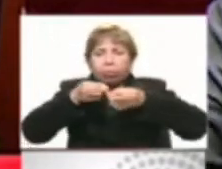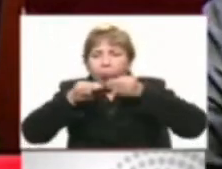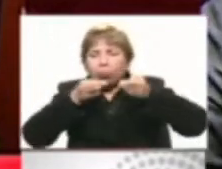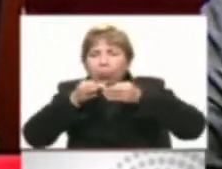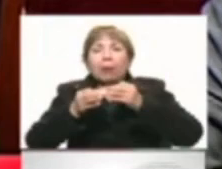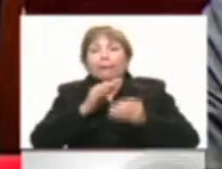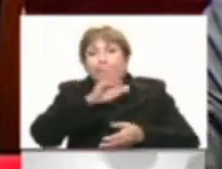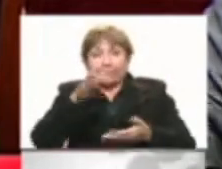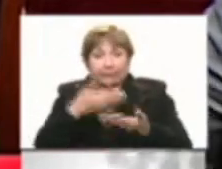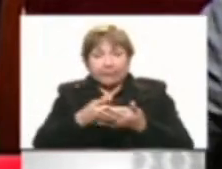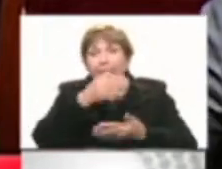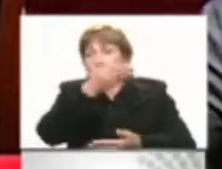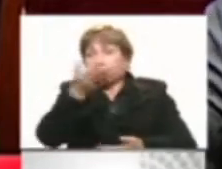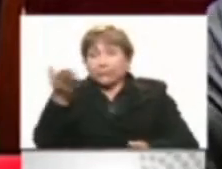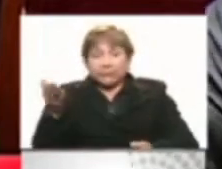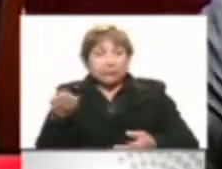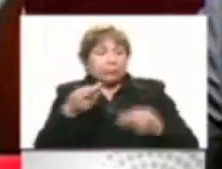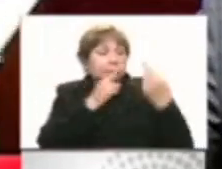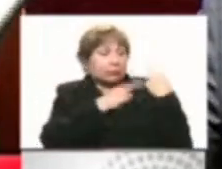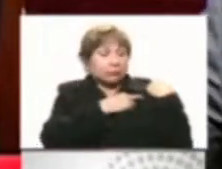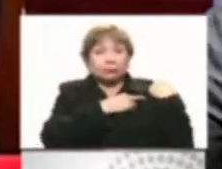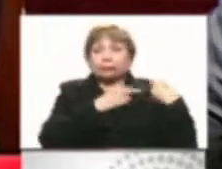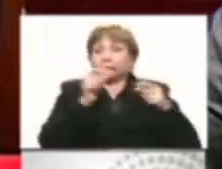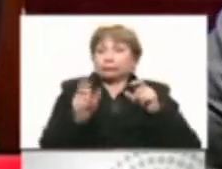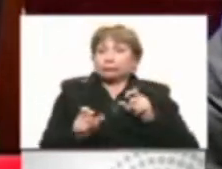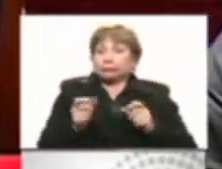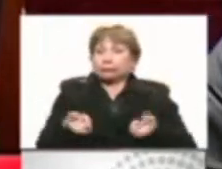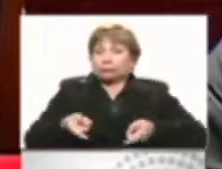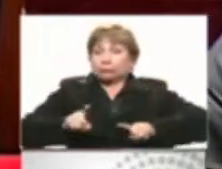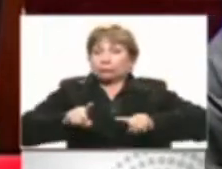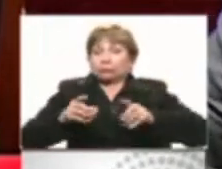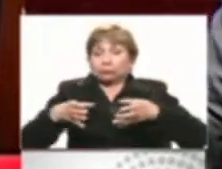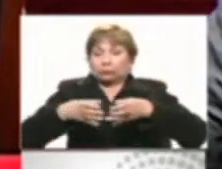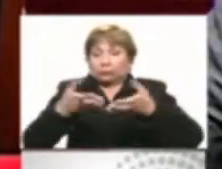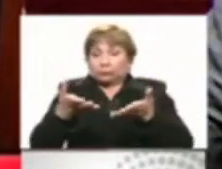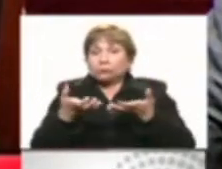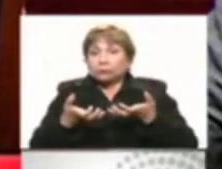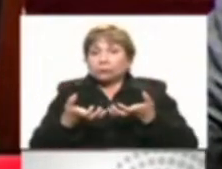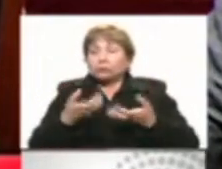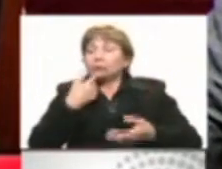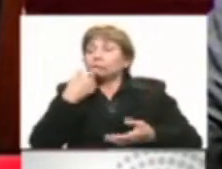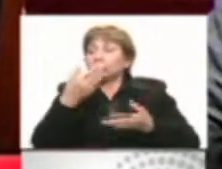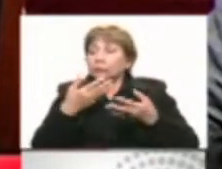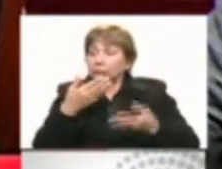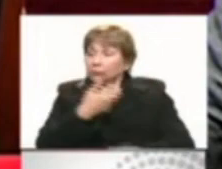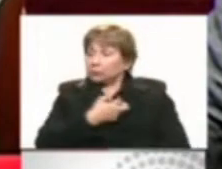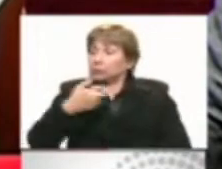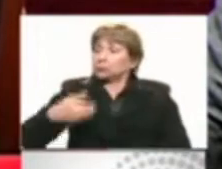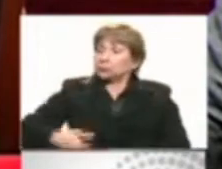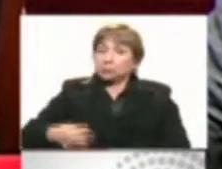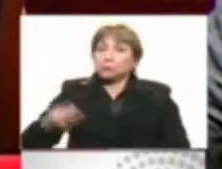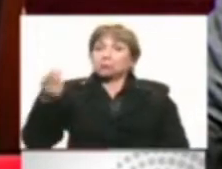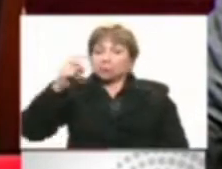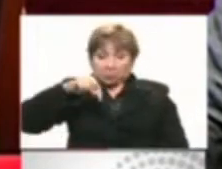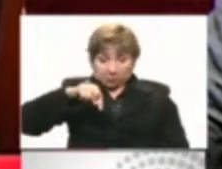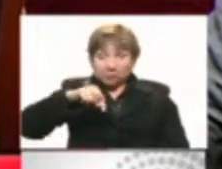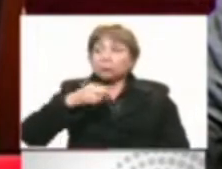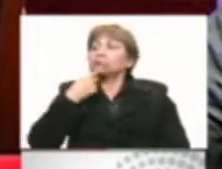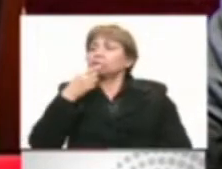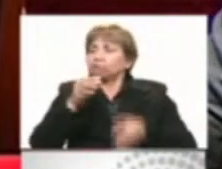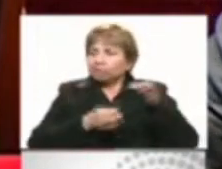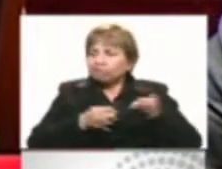a la representación nacional, a las comisiones respectivas. Cuando el Congreso lo considere conveniente, señora presidenta, vendremos a explicar en